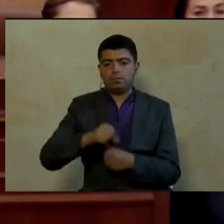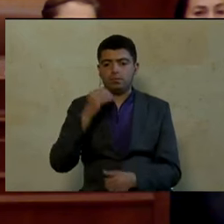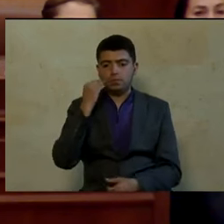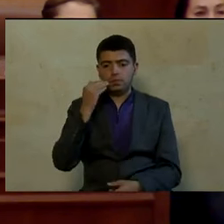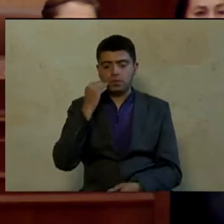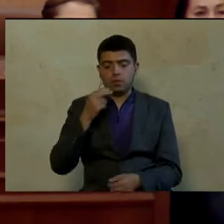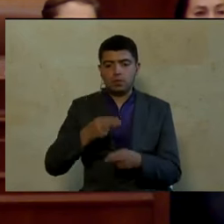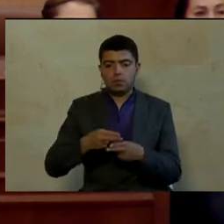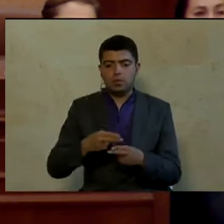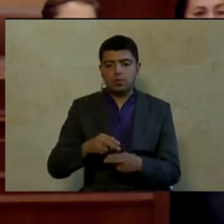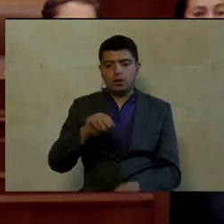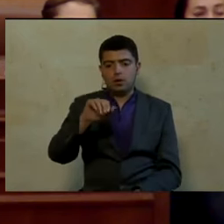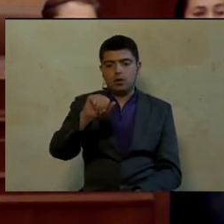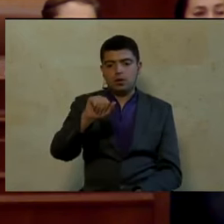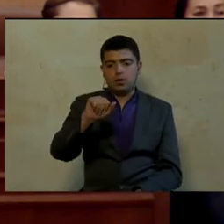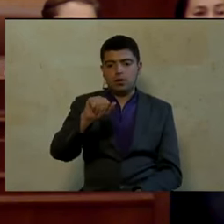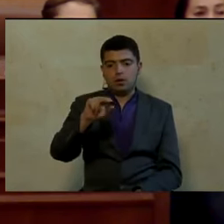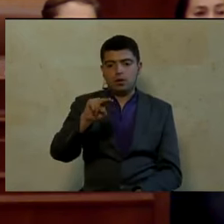Angélica